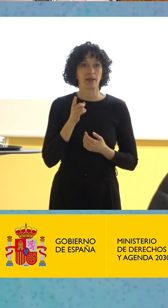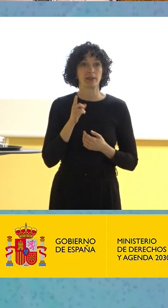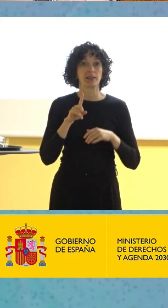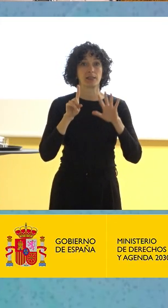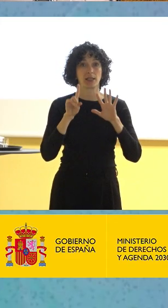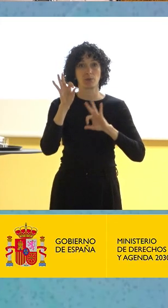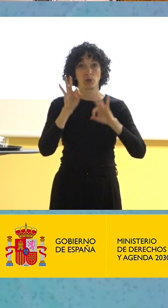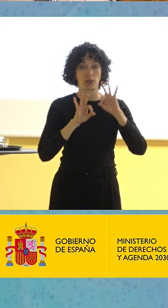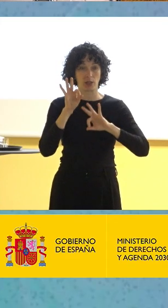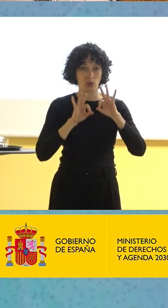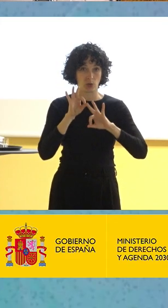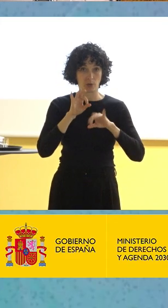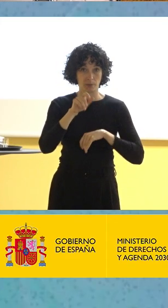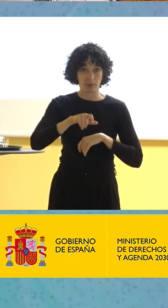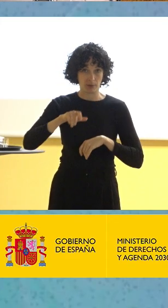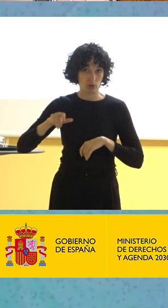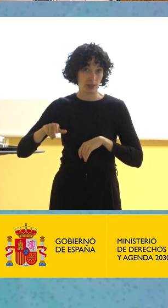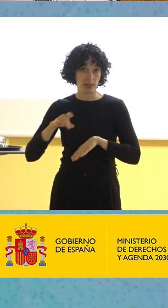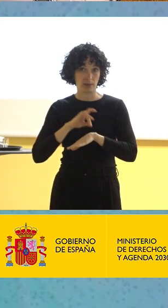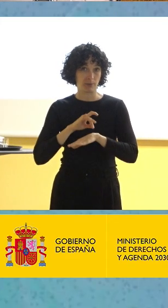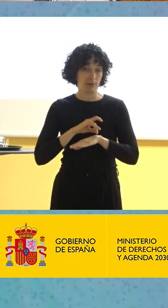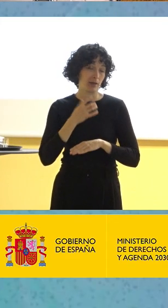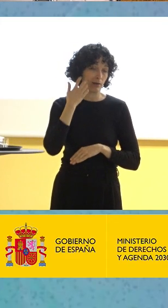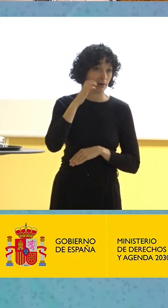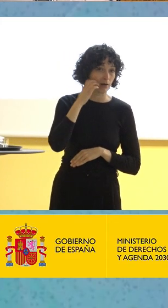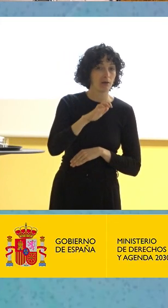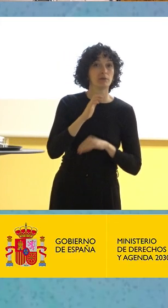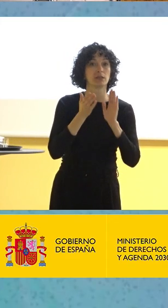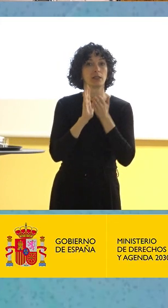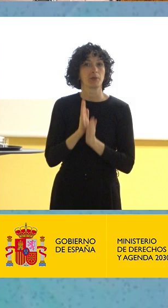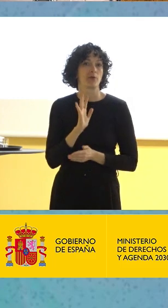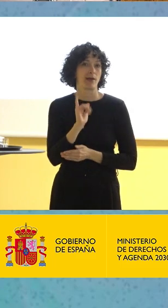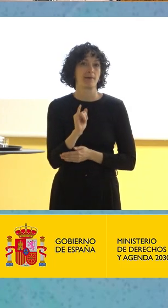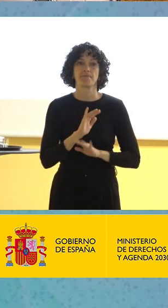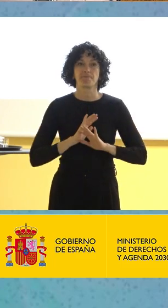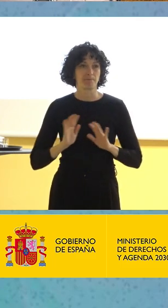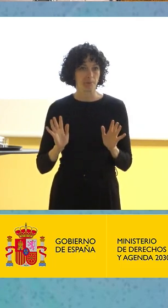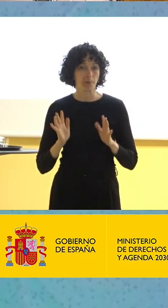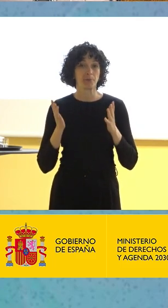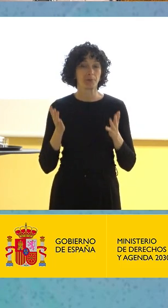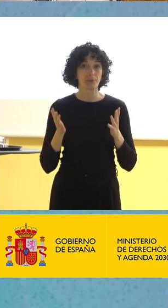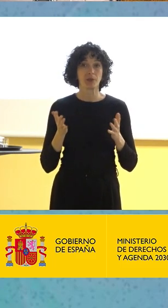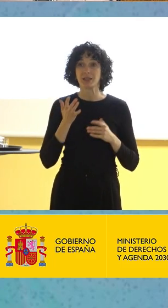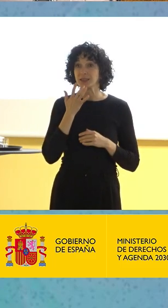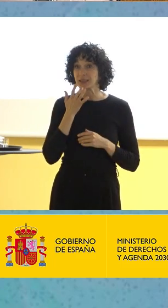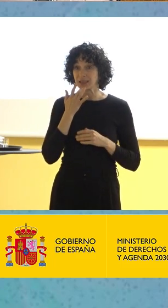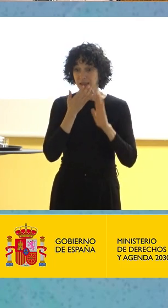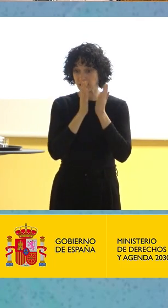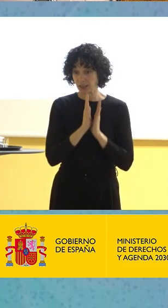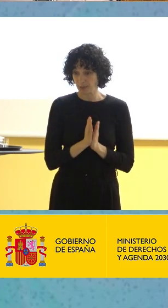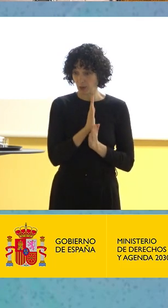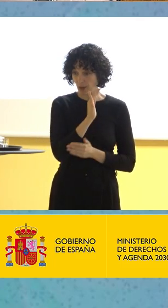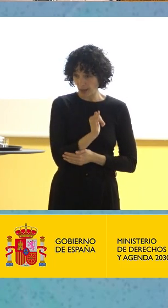6% de las enfermedades raras disponen de algún tipo de tratamiento, ¿no? Y que además, cuando existen estos